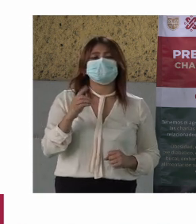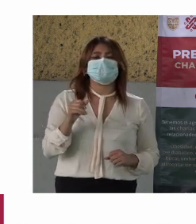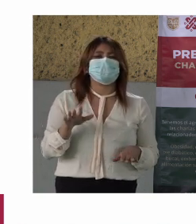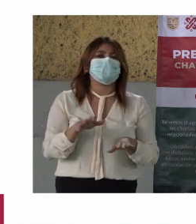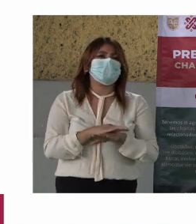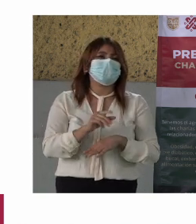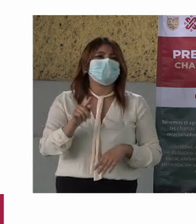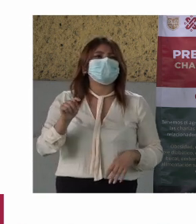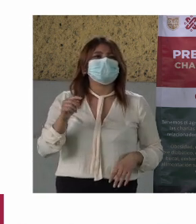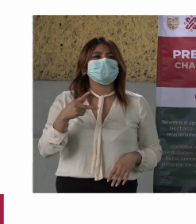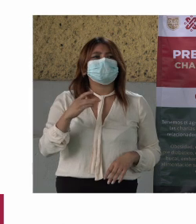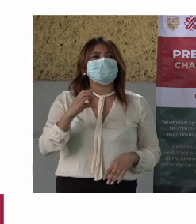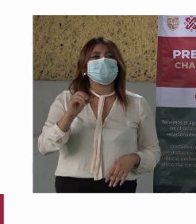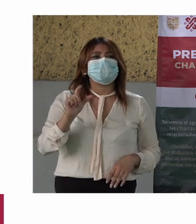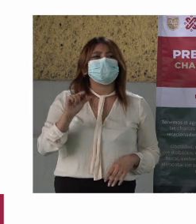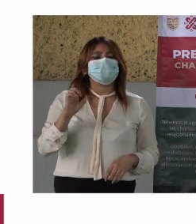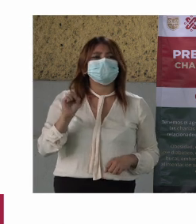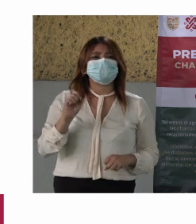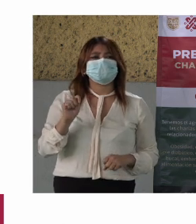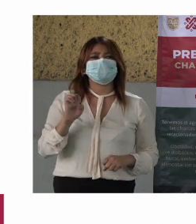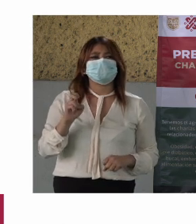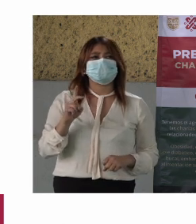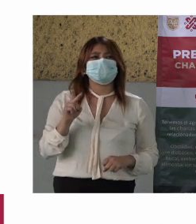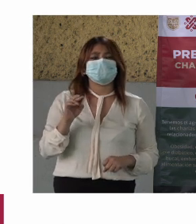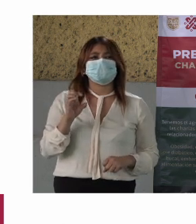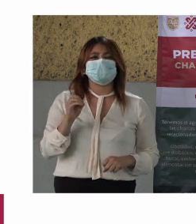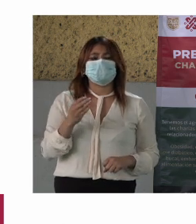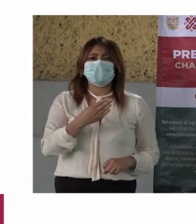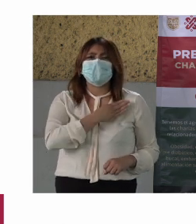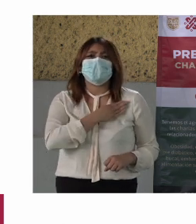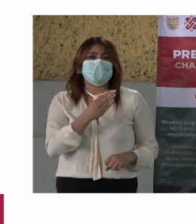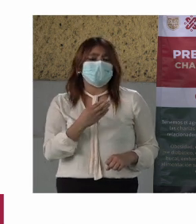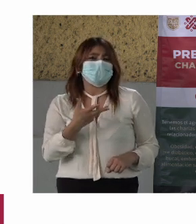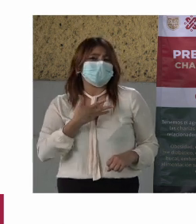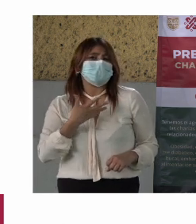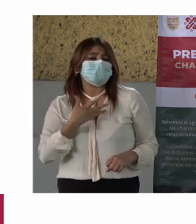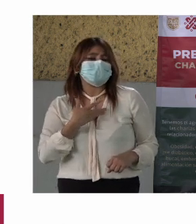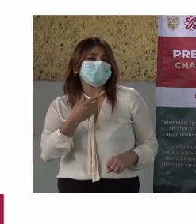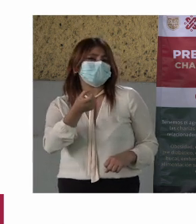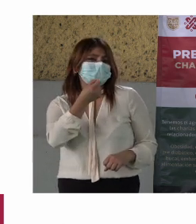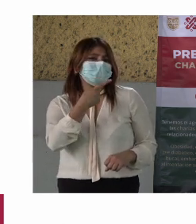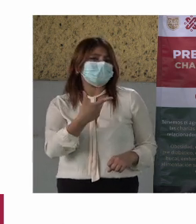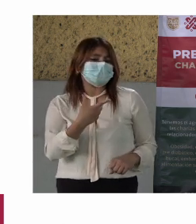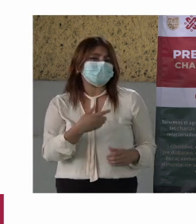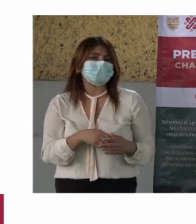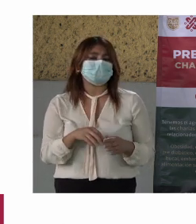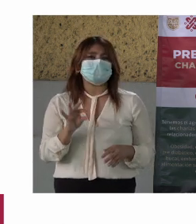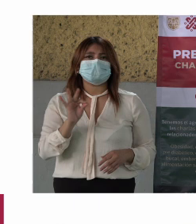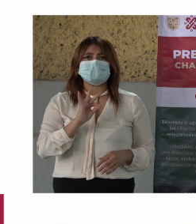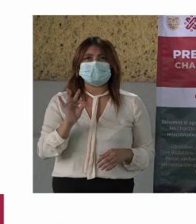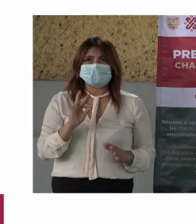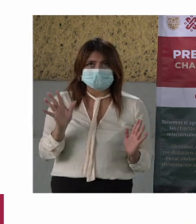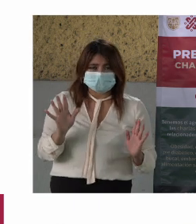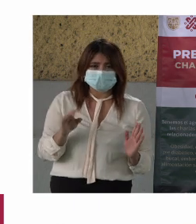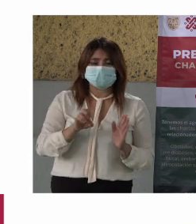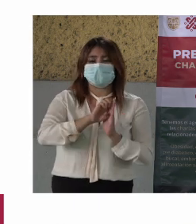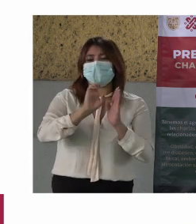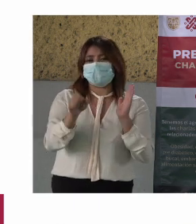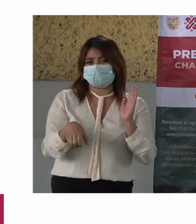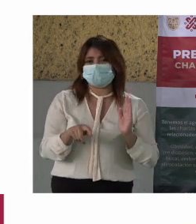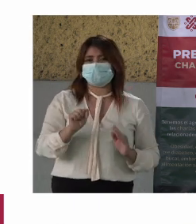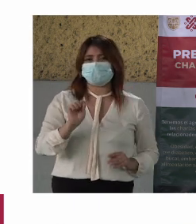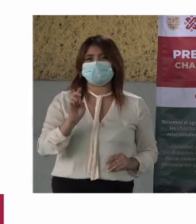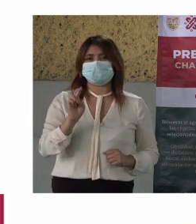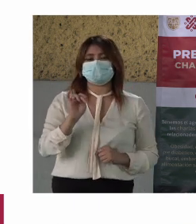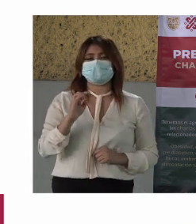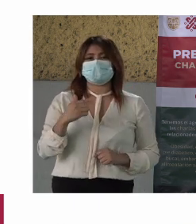estamos tomando el medicamento. Entonces, si estamos tomando algún medicamento, por ejemplo, para los triglicéridos, y en la consulta salimos ya